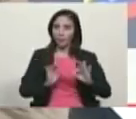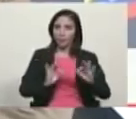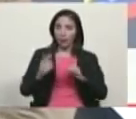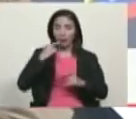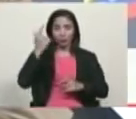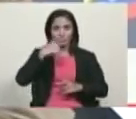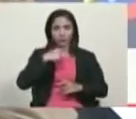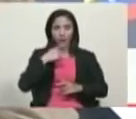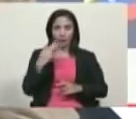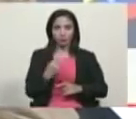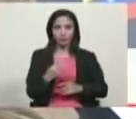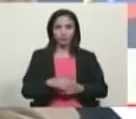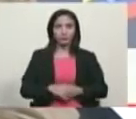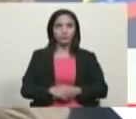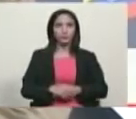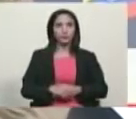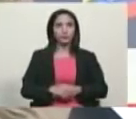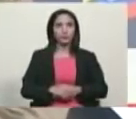en serio.